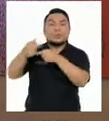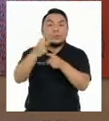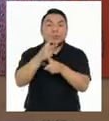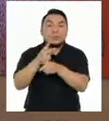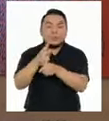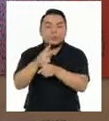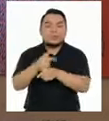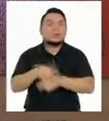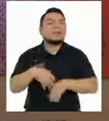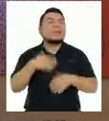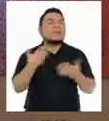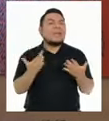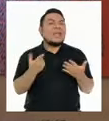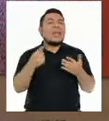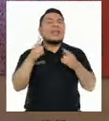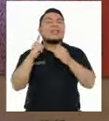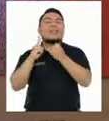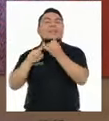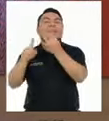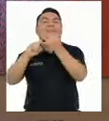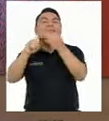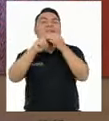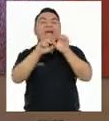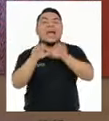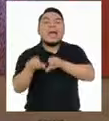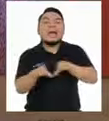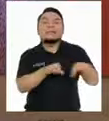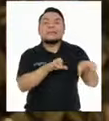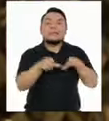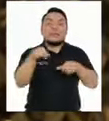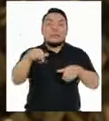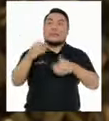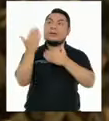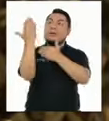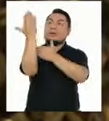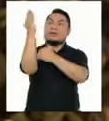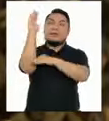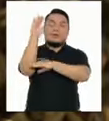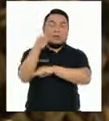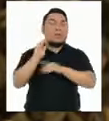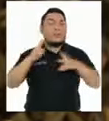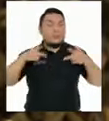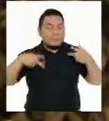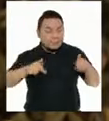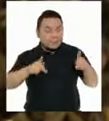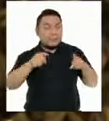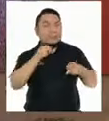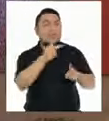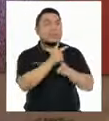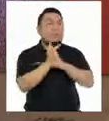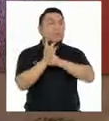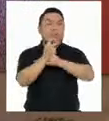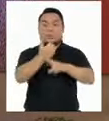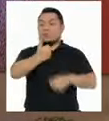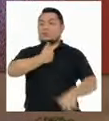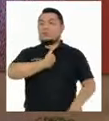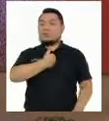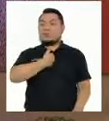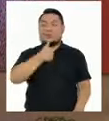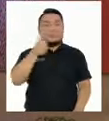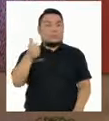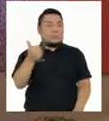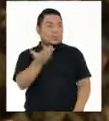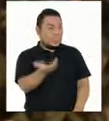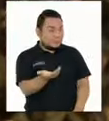diferentes actividades que realizamos durante el día y que nos permiten cuidar de nosotros mismos.